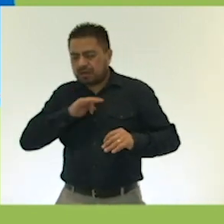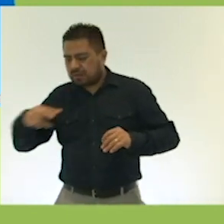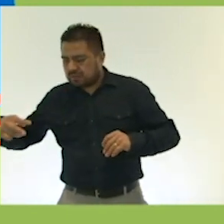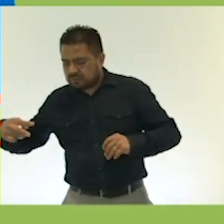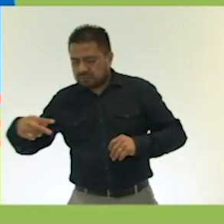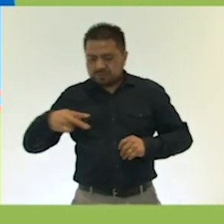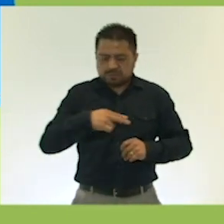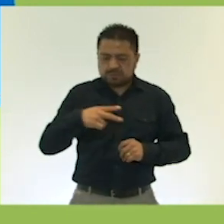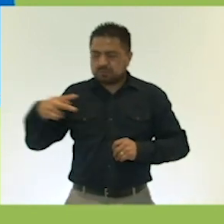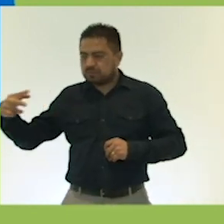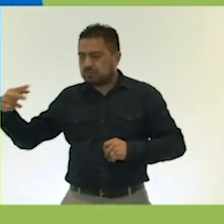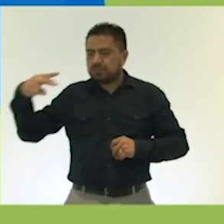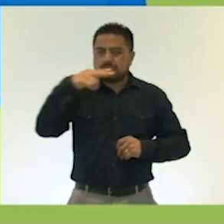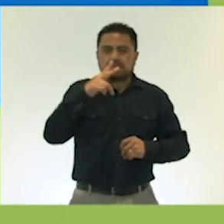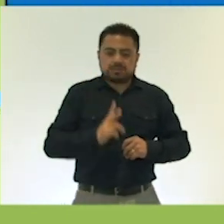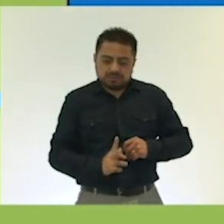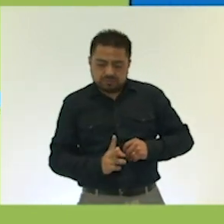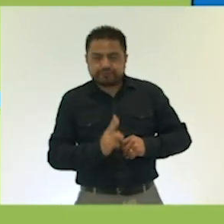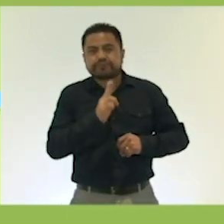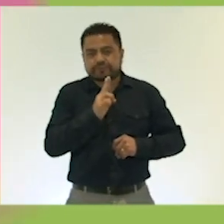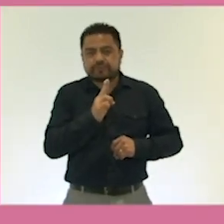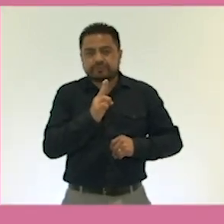las líneas marcadas.